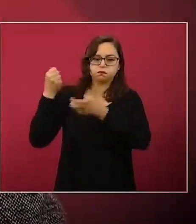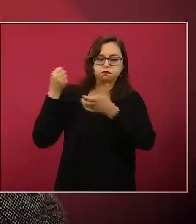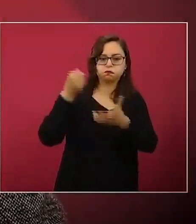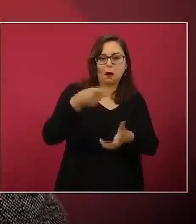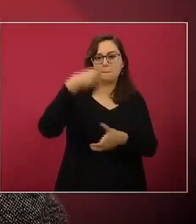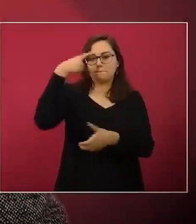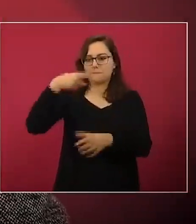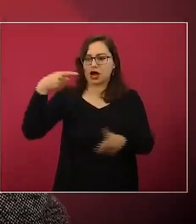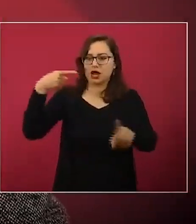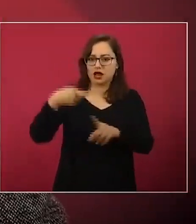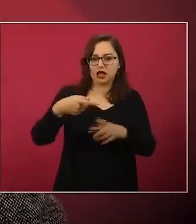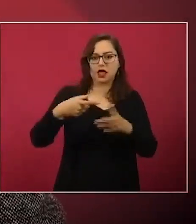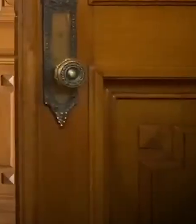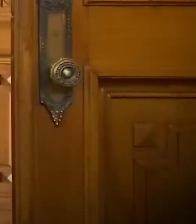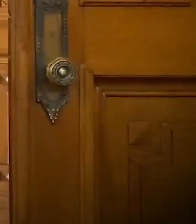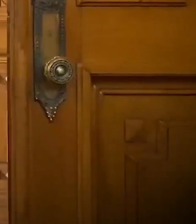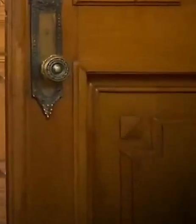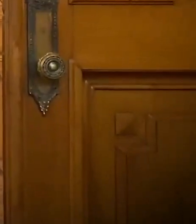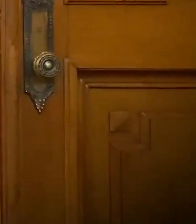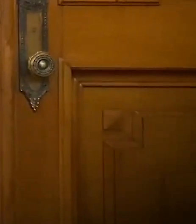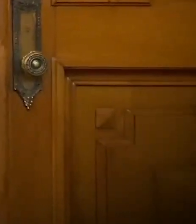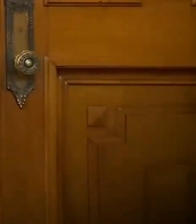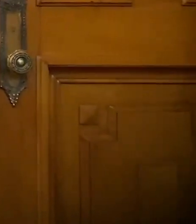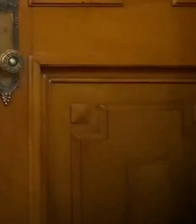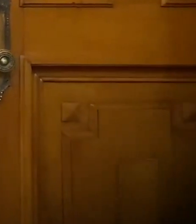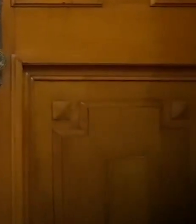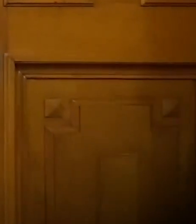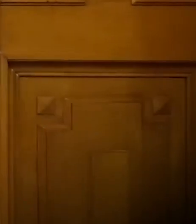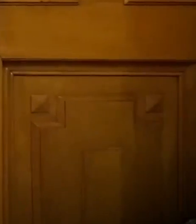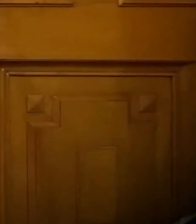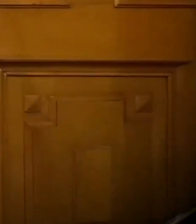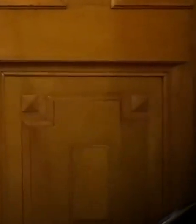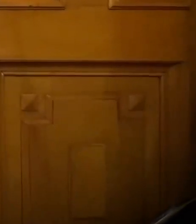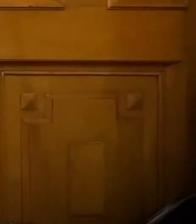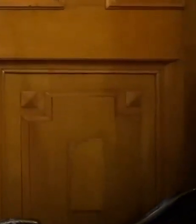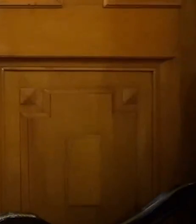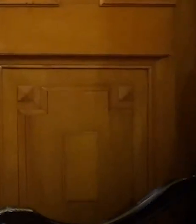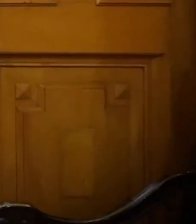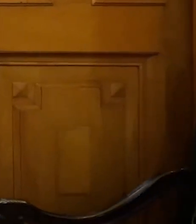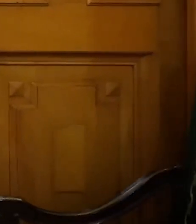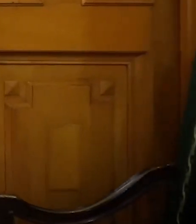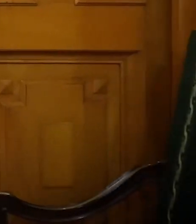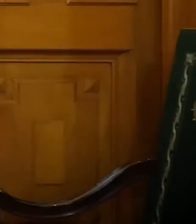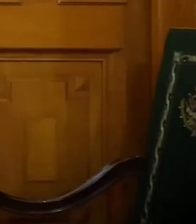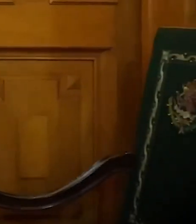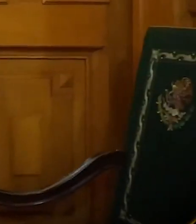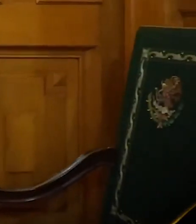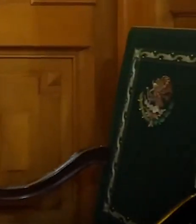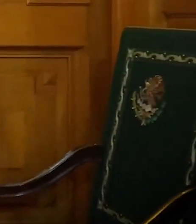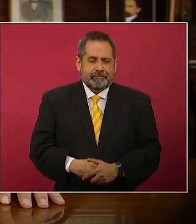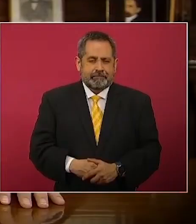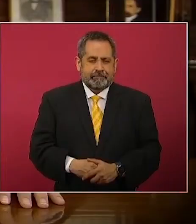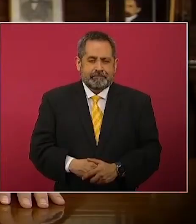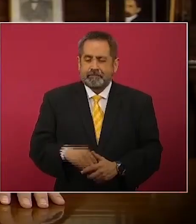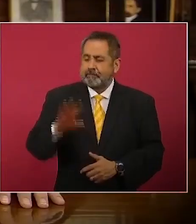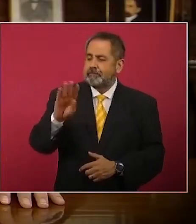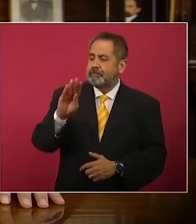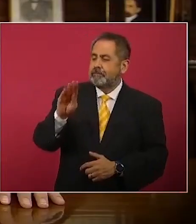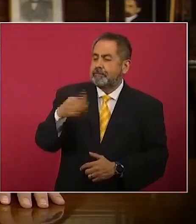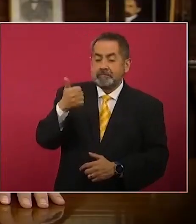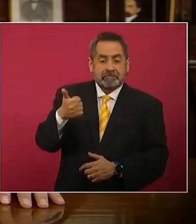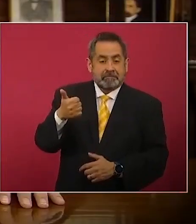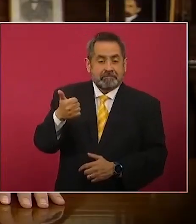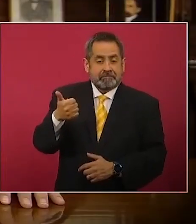pero no especificó cuál. Y como si el contagio fuera un asunto de estado, el presidente López Obrador acusó